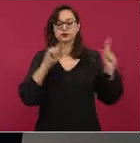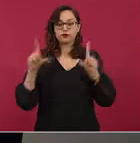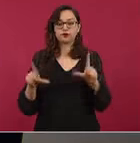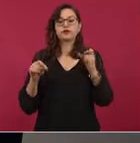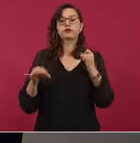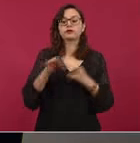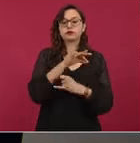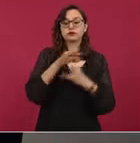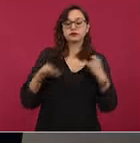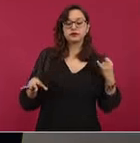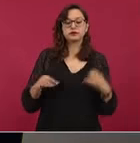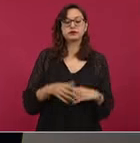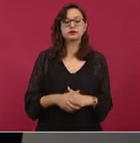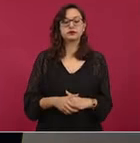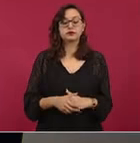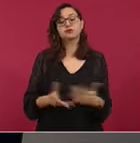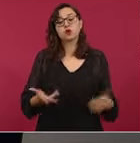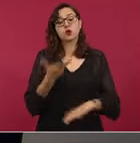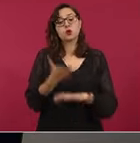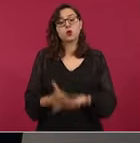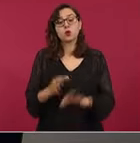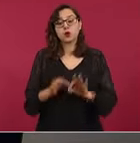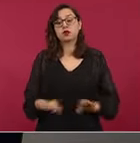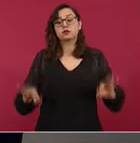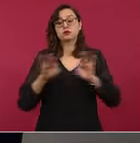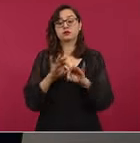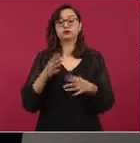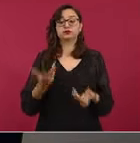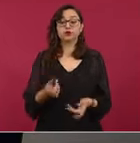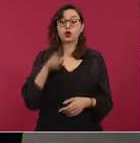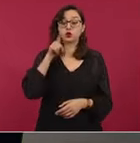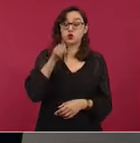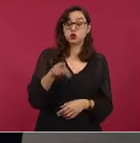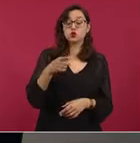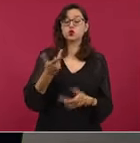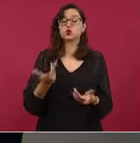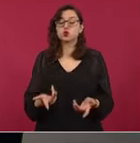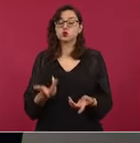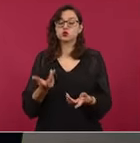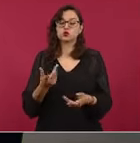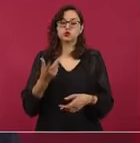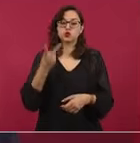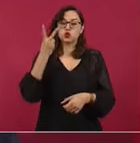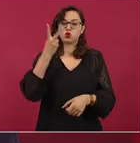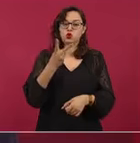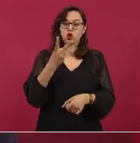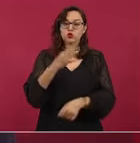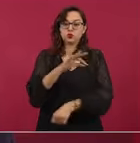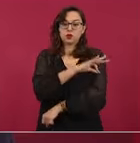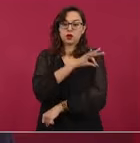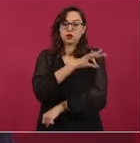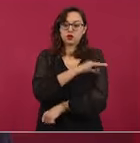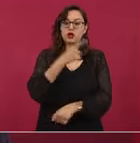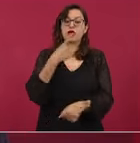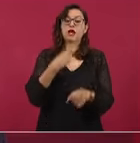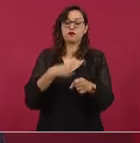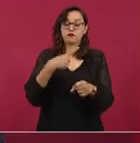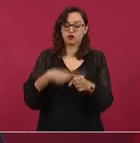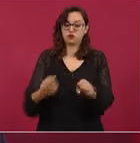justamente este señalamiento de la importancia de los refuerzos. Si te dio COVID después de que tuviste 2 vacunas, de todos